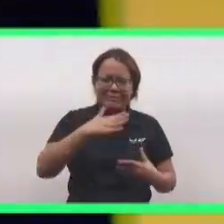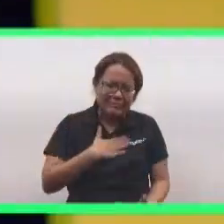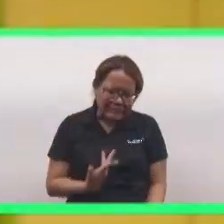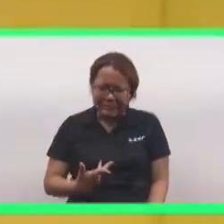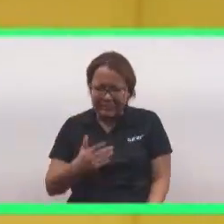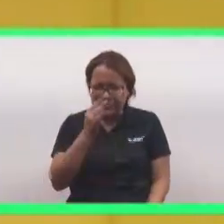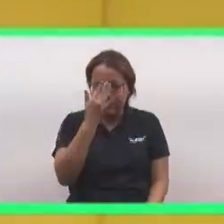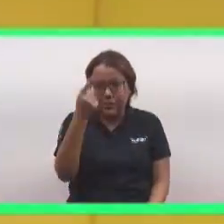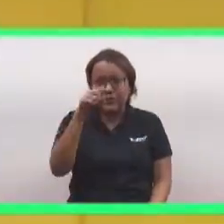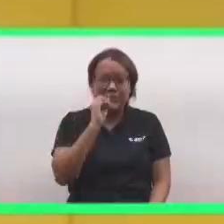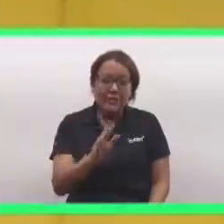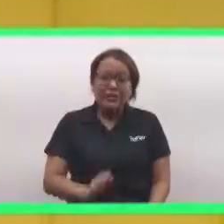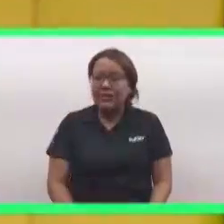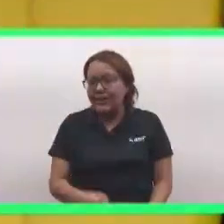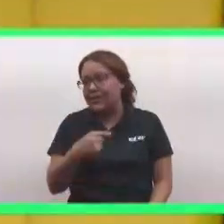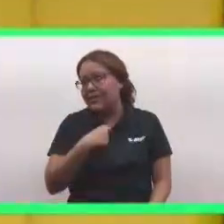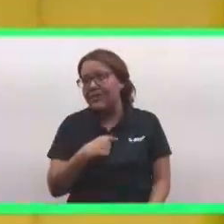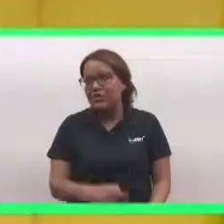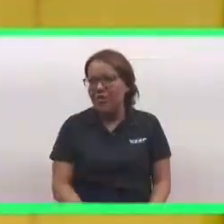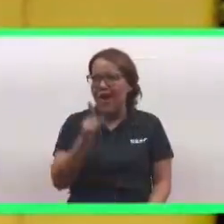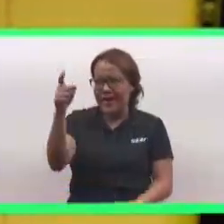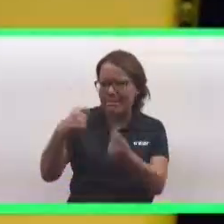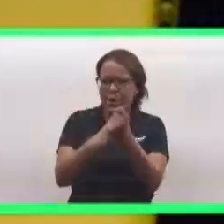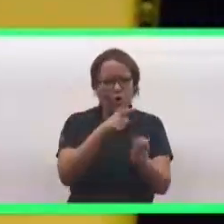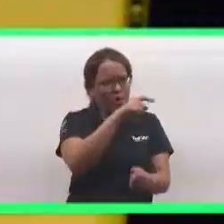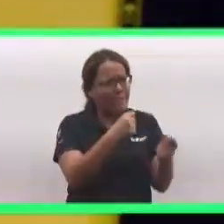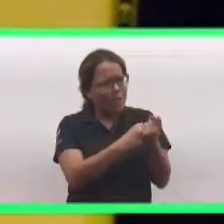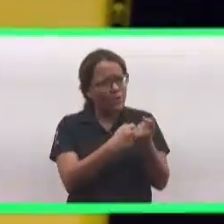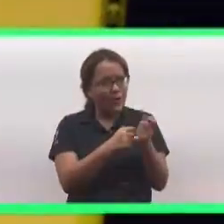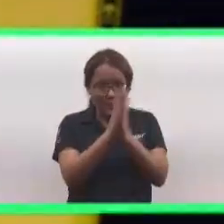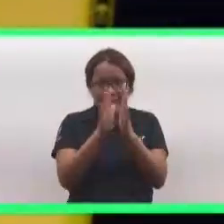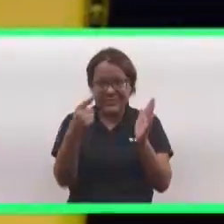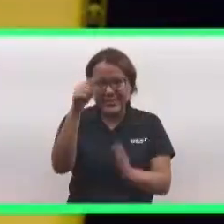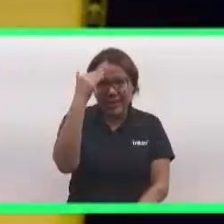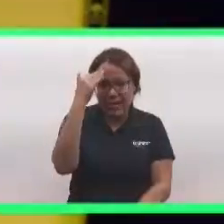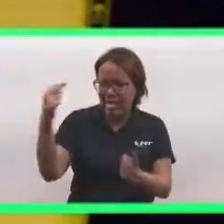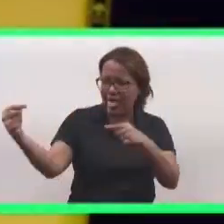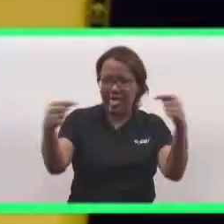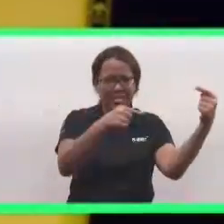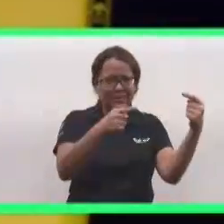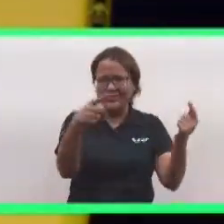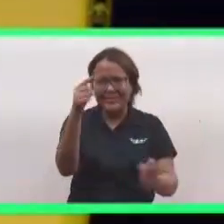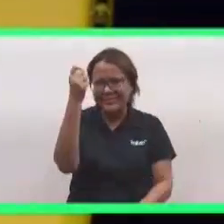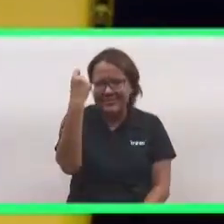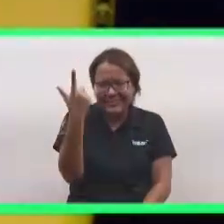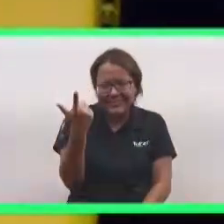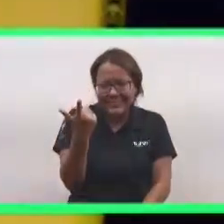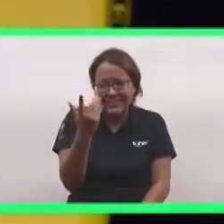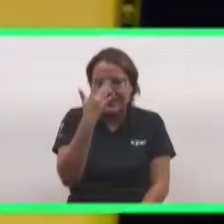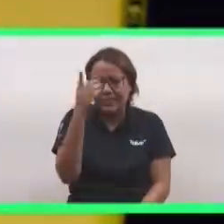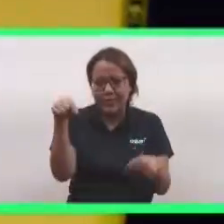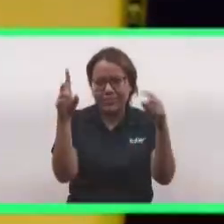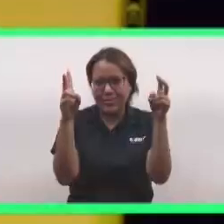dices, no, yo voy con Balvin, no, yo voy con Residente. ¿Alguien dice amén? Estos no entienden de lo que estamos